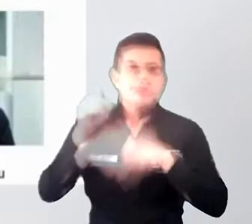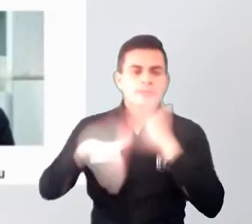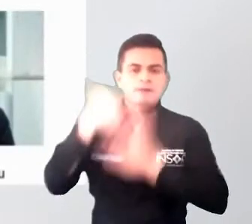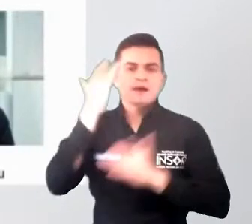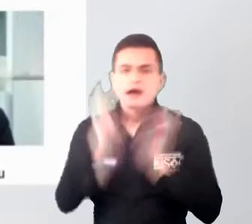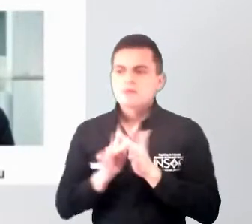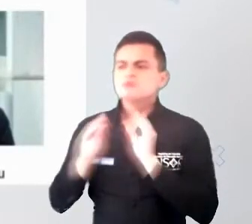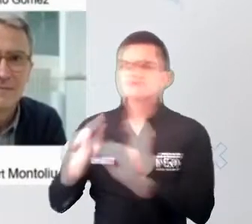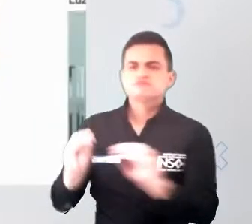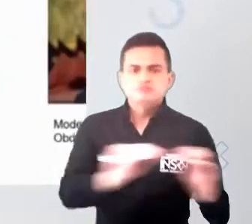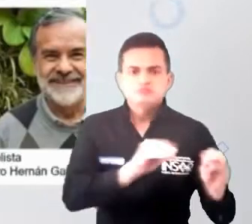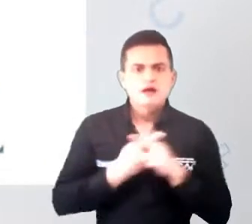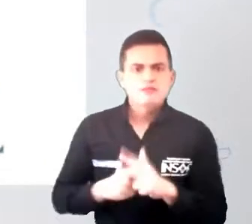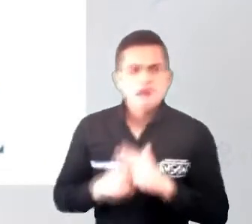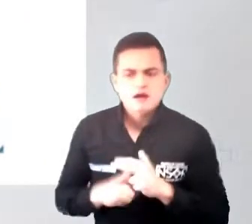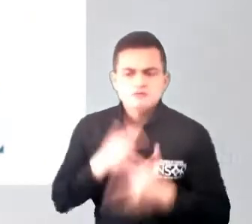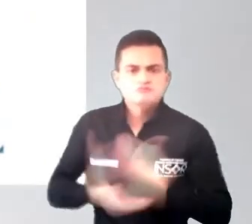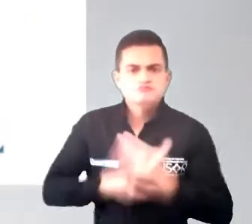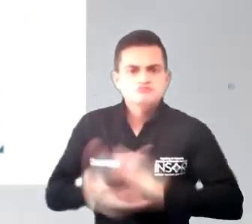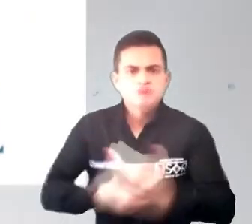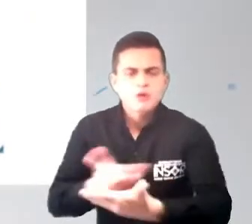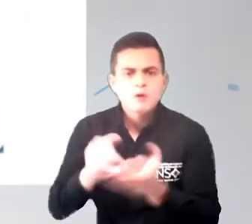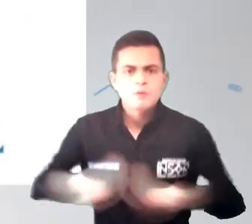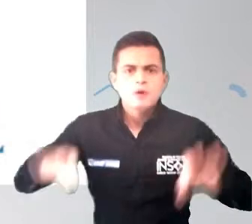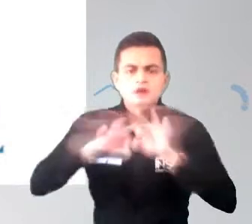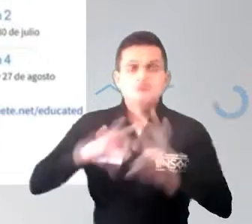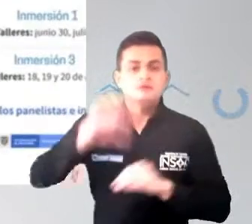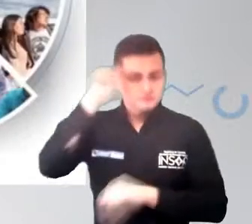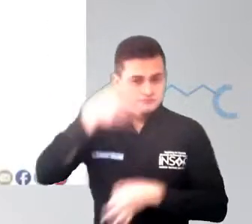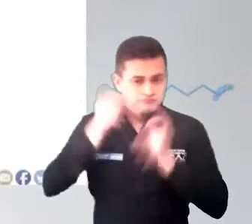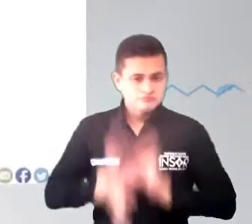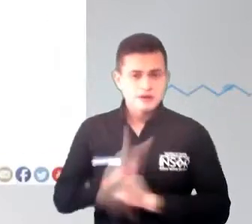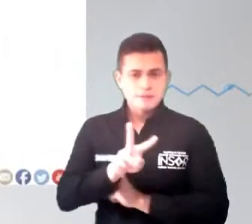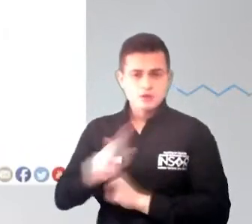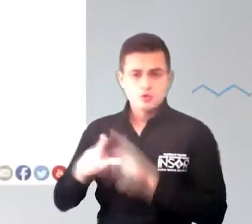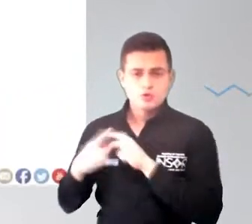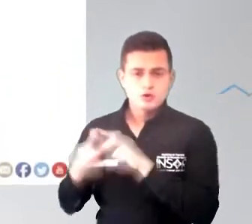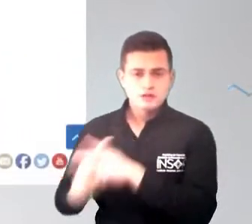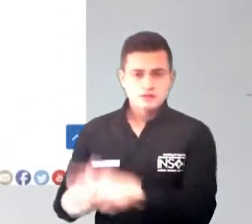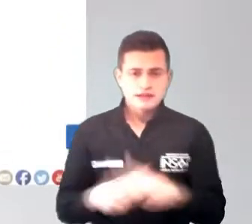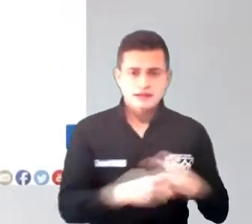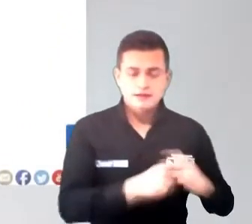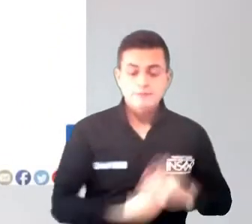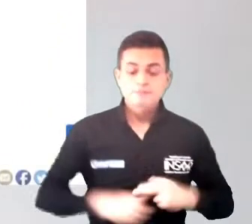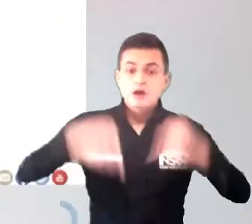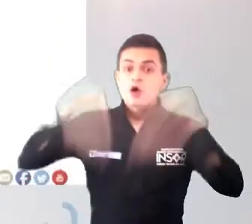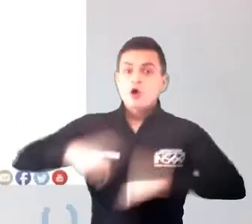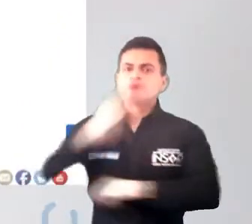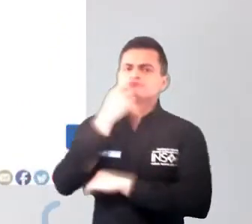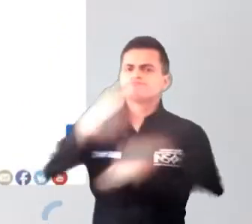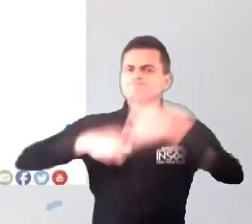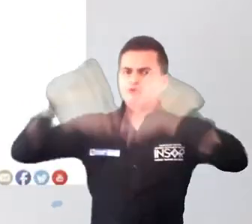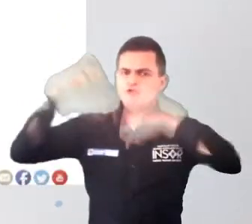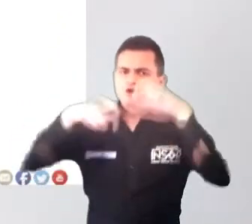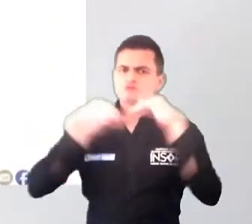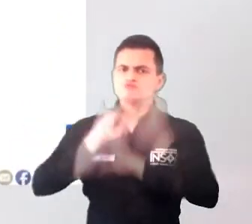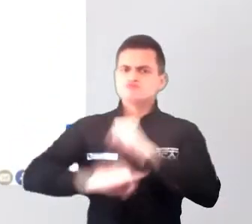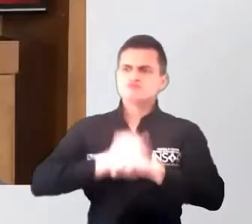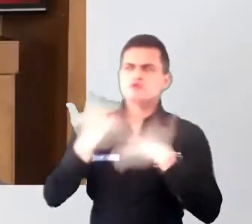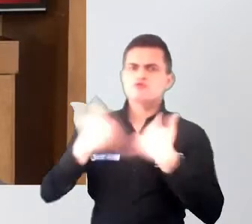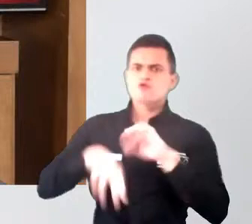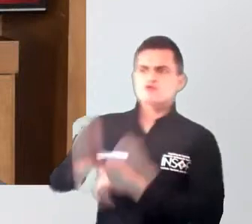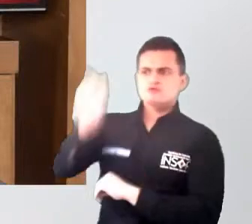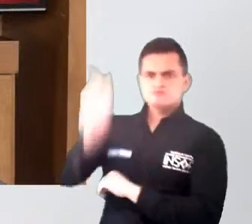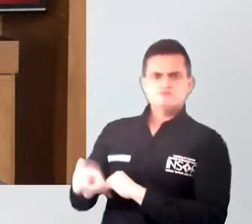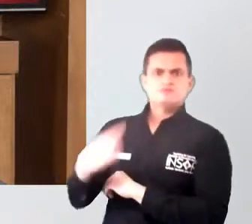talleres, de aportar en este proceso. Fueron más de 21 talleres específicamente y hoy nos va a acompañar expertos internacionales con toda la trayectoria, pero que